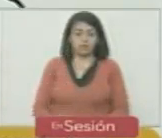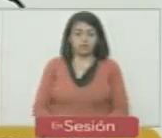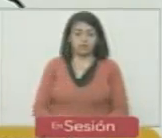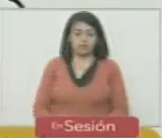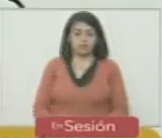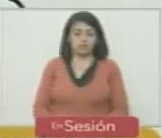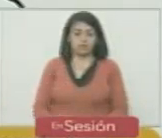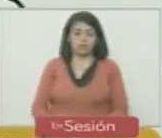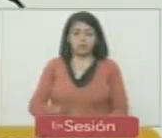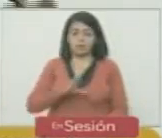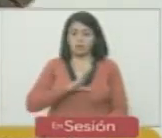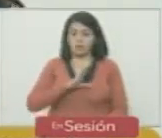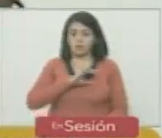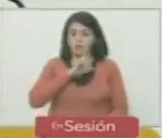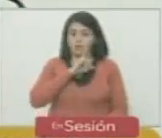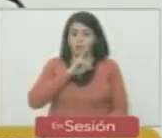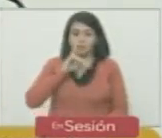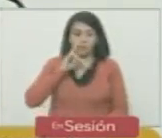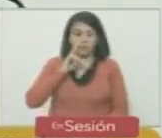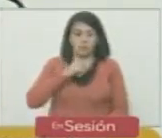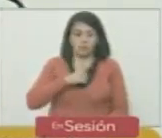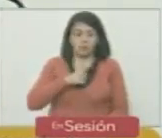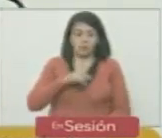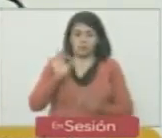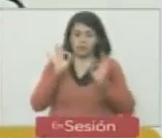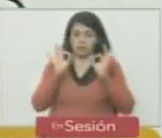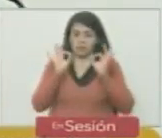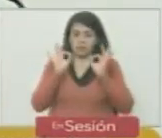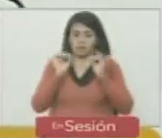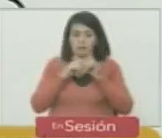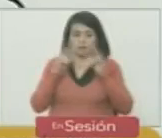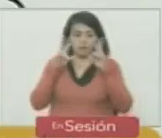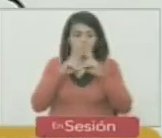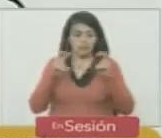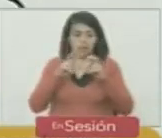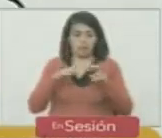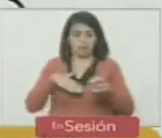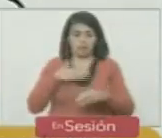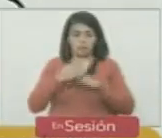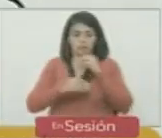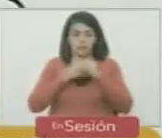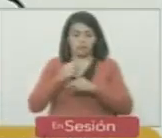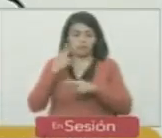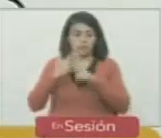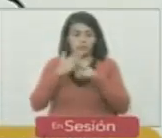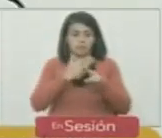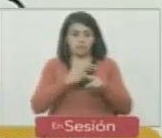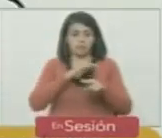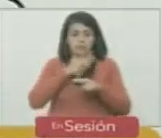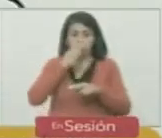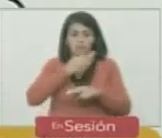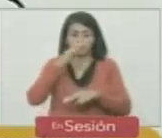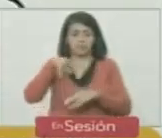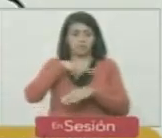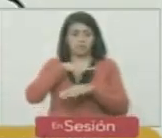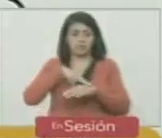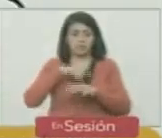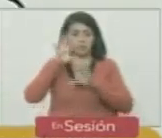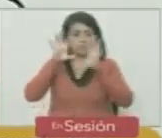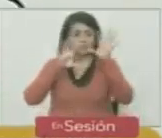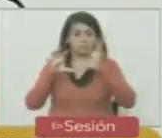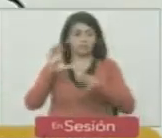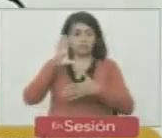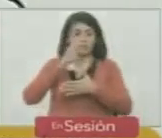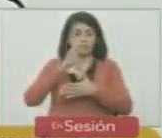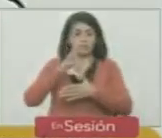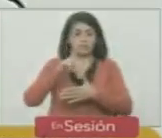se autodenomina o lo denominan especialista en analizar posibles amenazas a la seguridad nacional de los países en